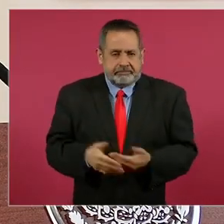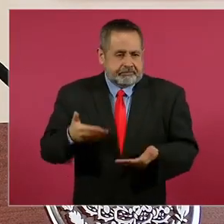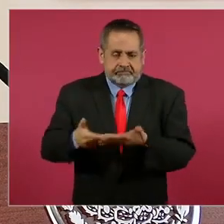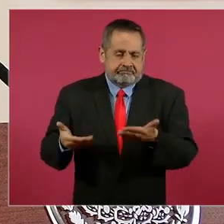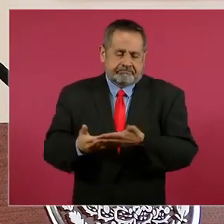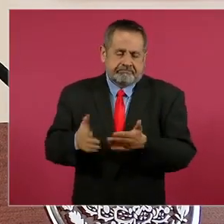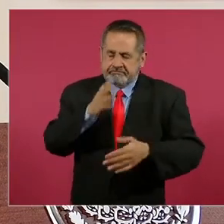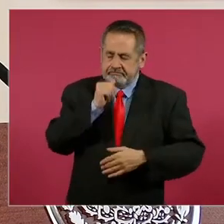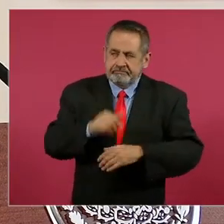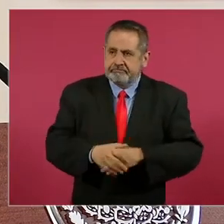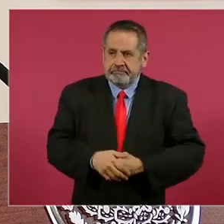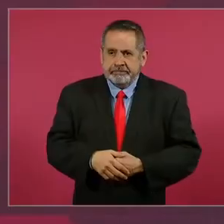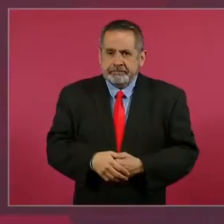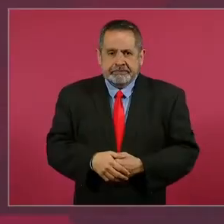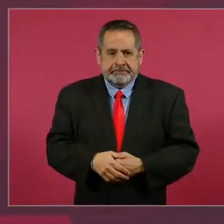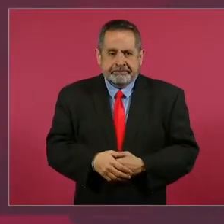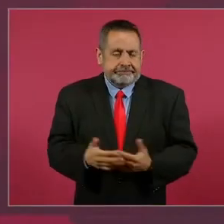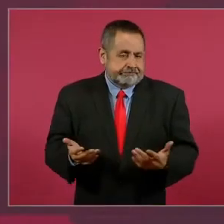ahora.